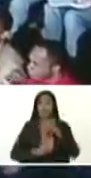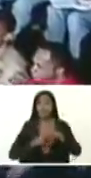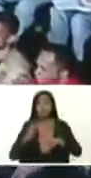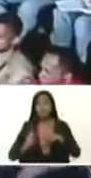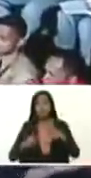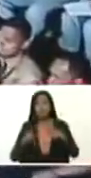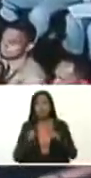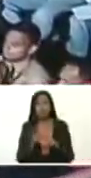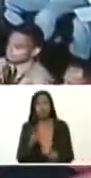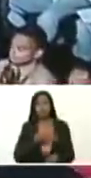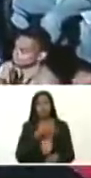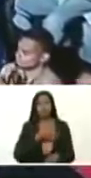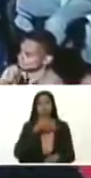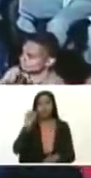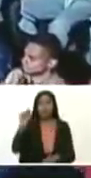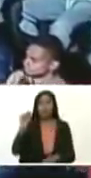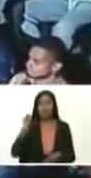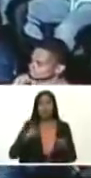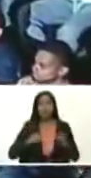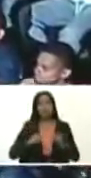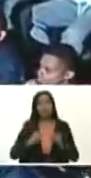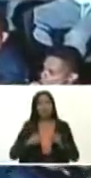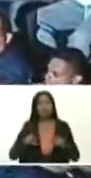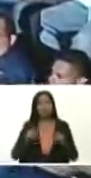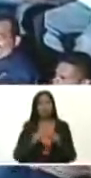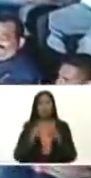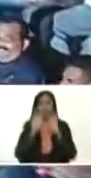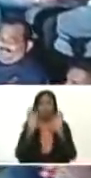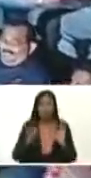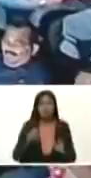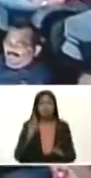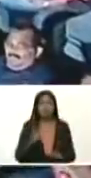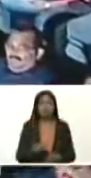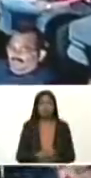productiva, socialista, avanzada.